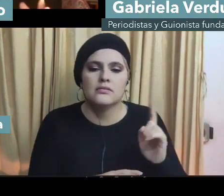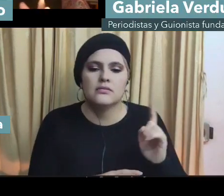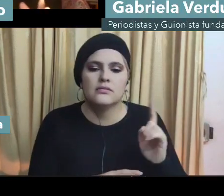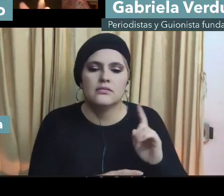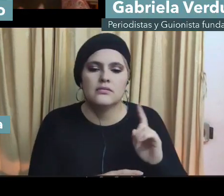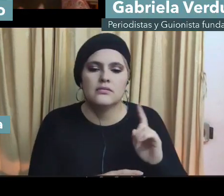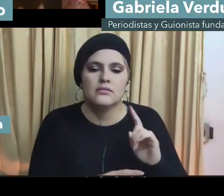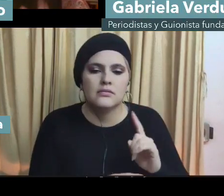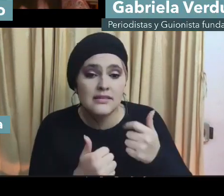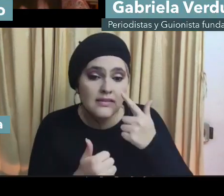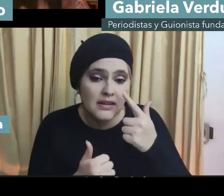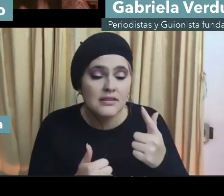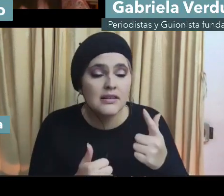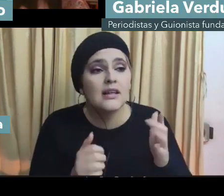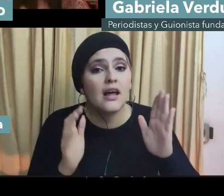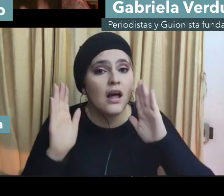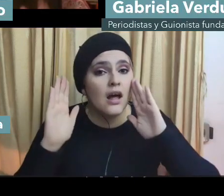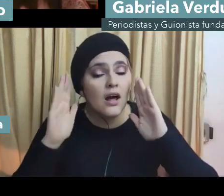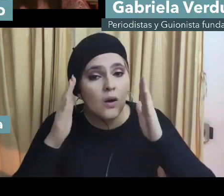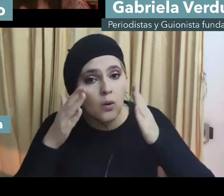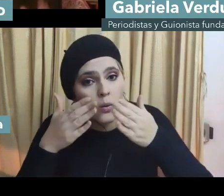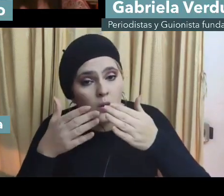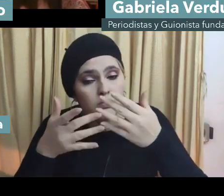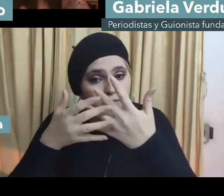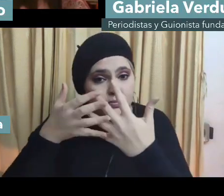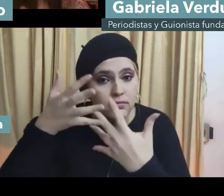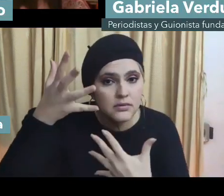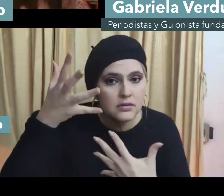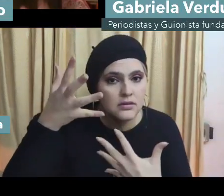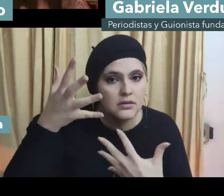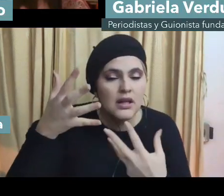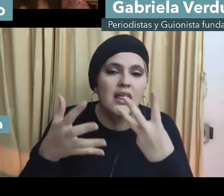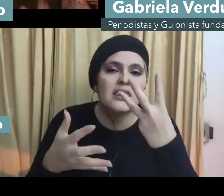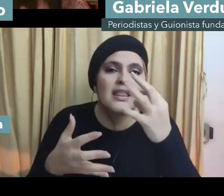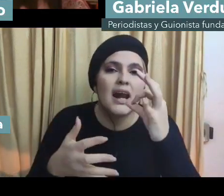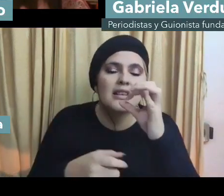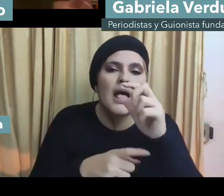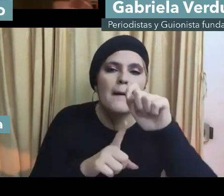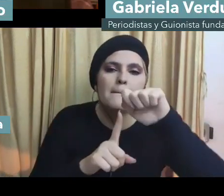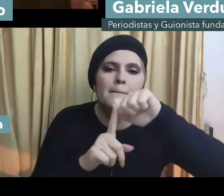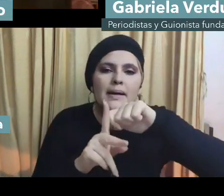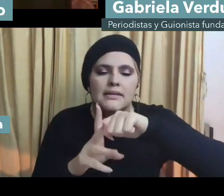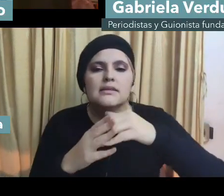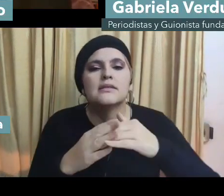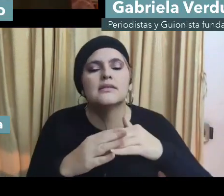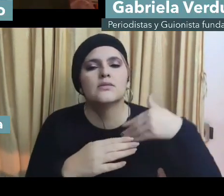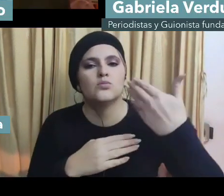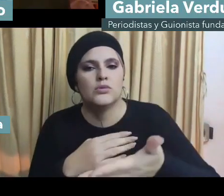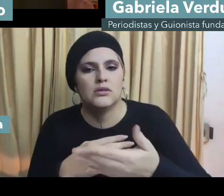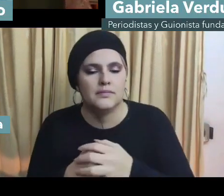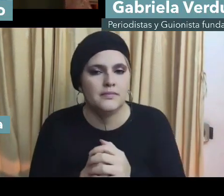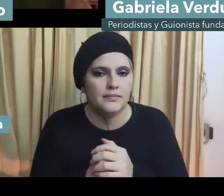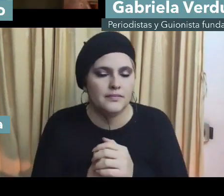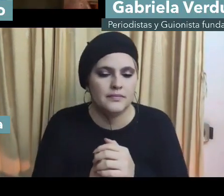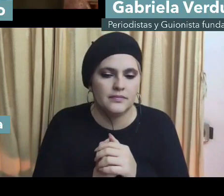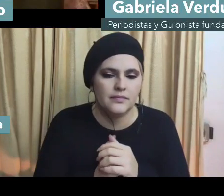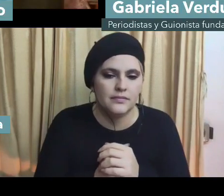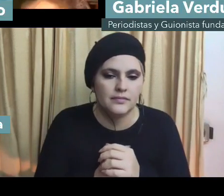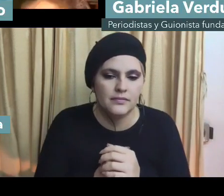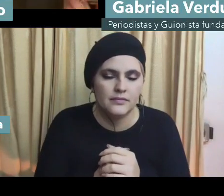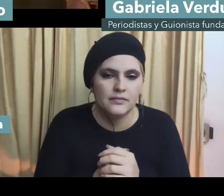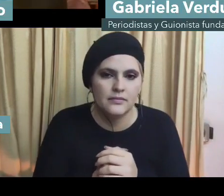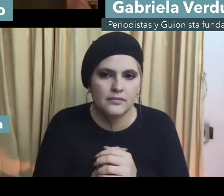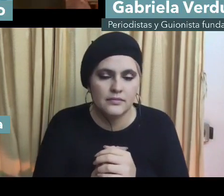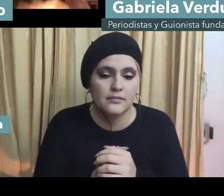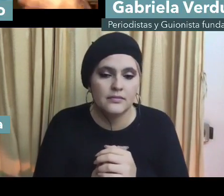autismo y espectro del autismo después de los 30 meses. Entonces, si uno pudiera decir en un niño sin